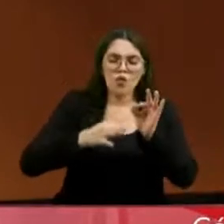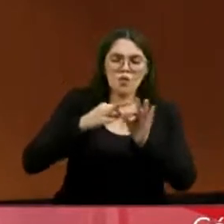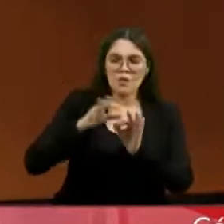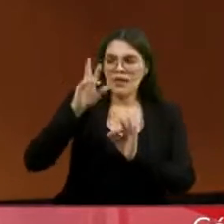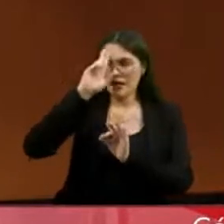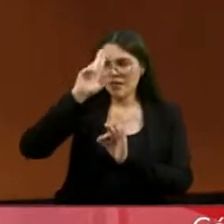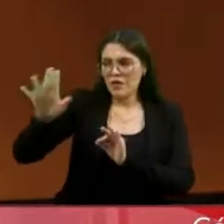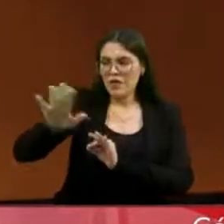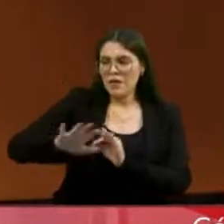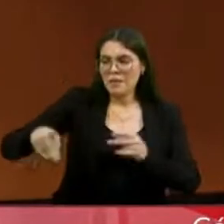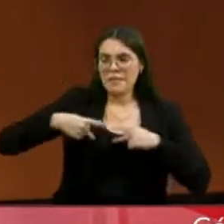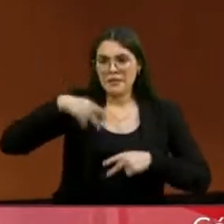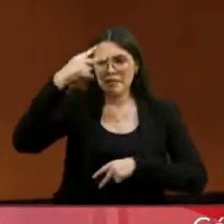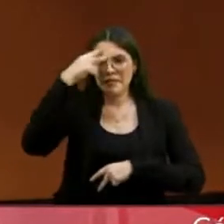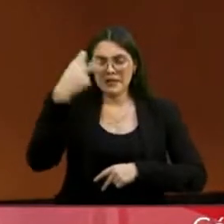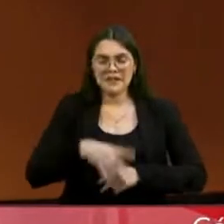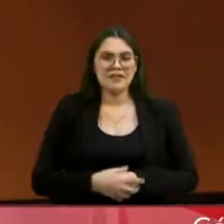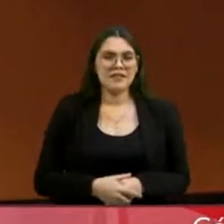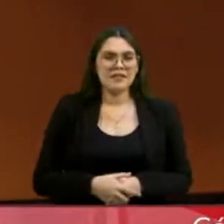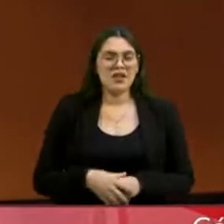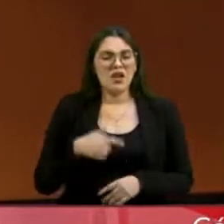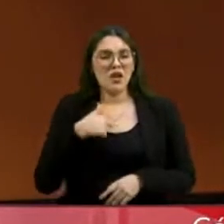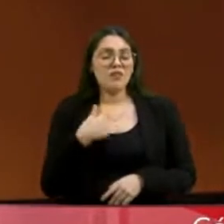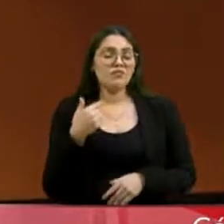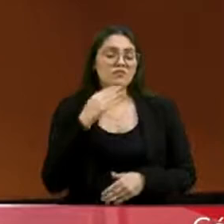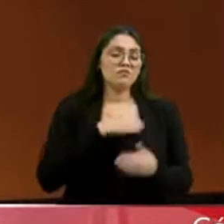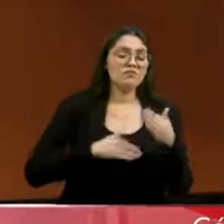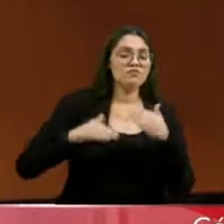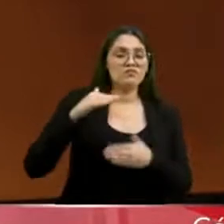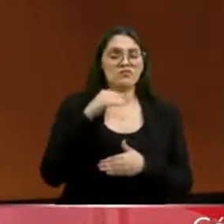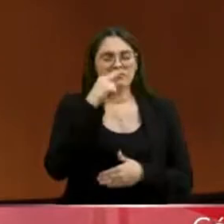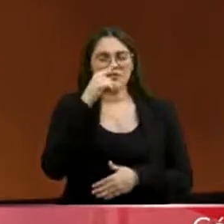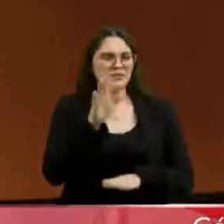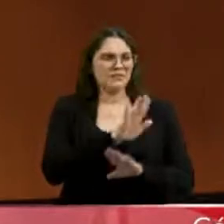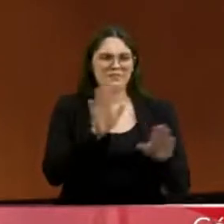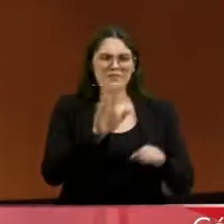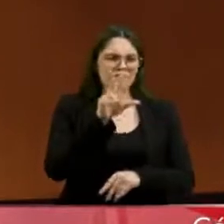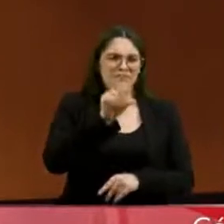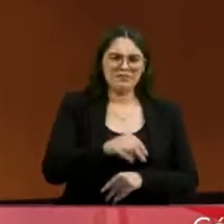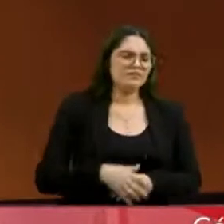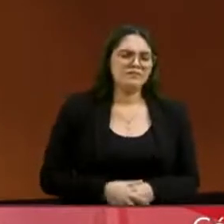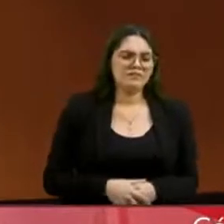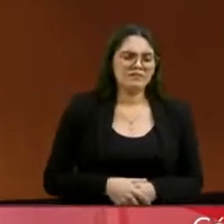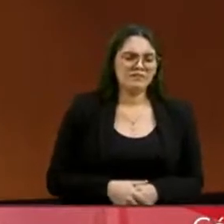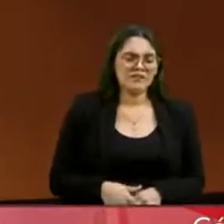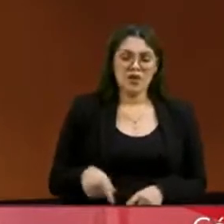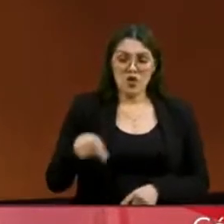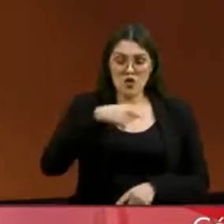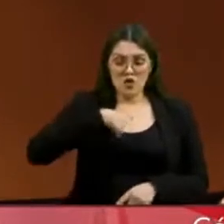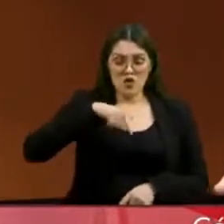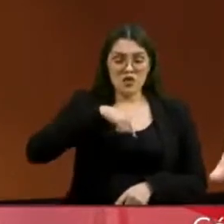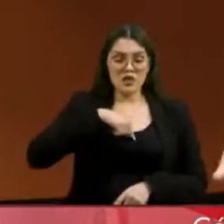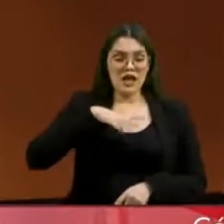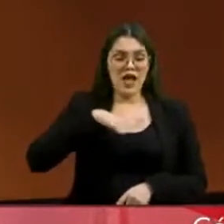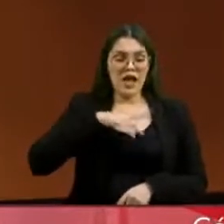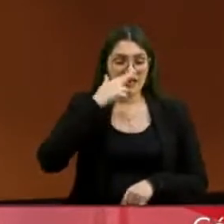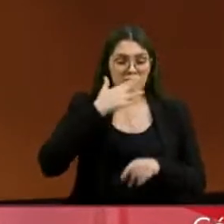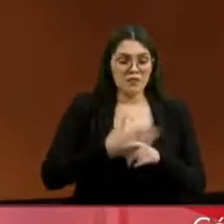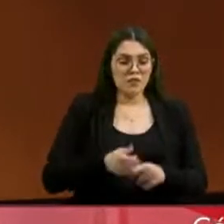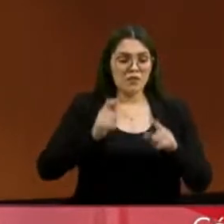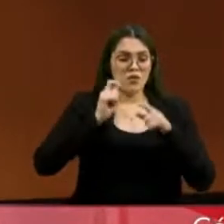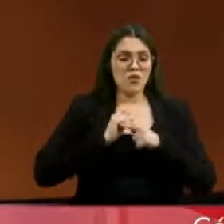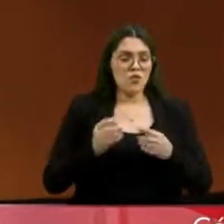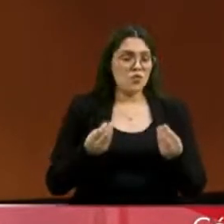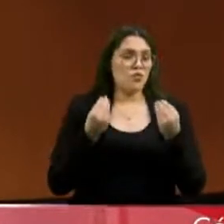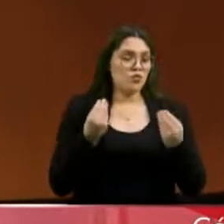pueblo de México. Lo digo sin arrogancia, tenemos una gran responsabilidad. Dicen en los medios